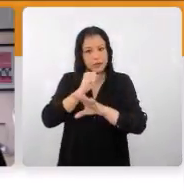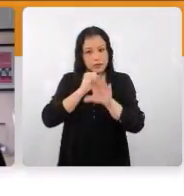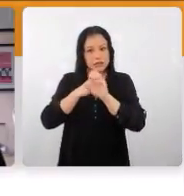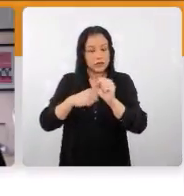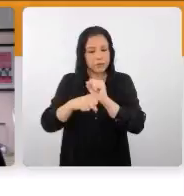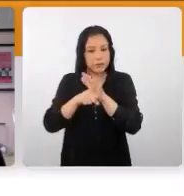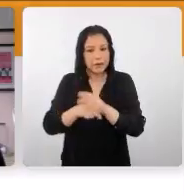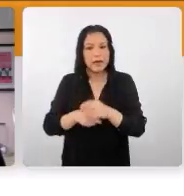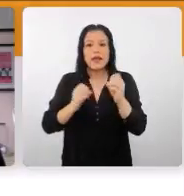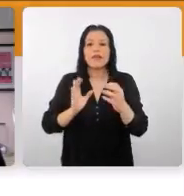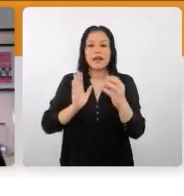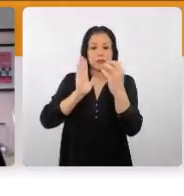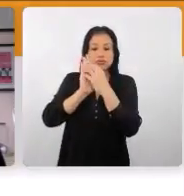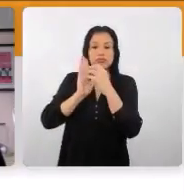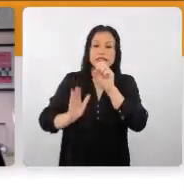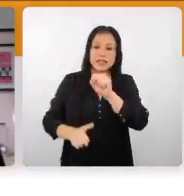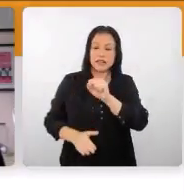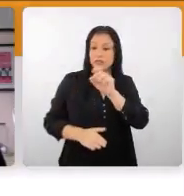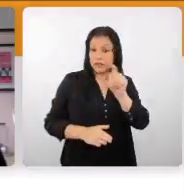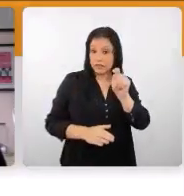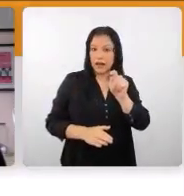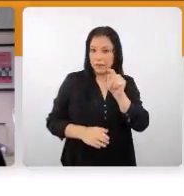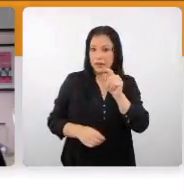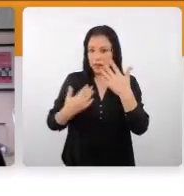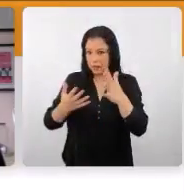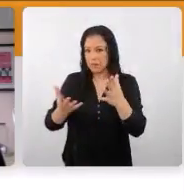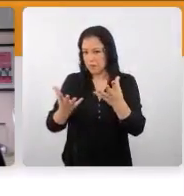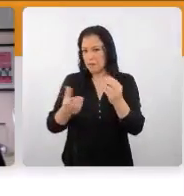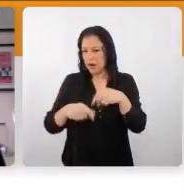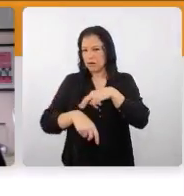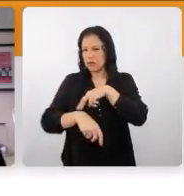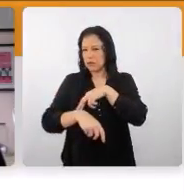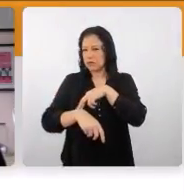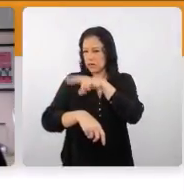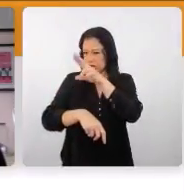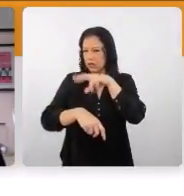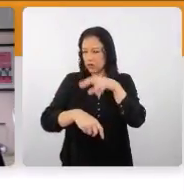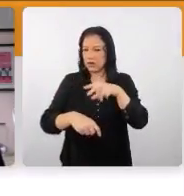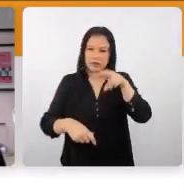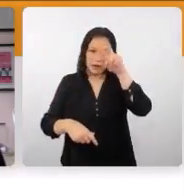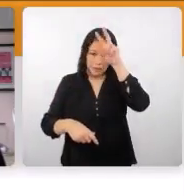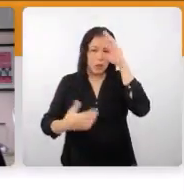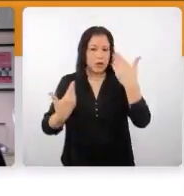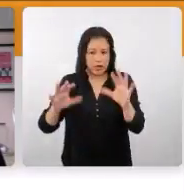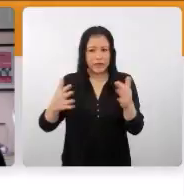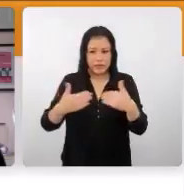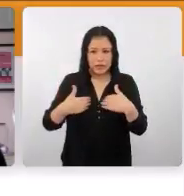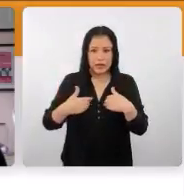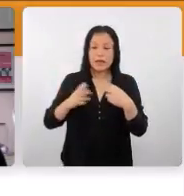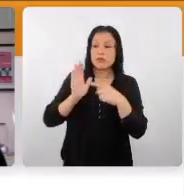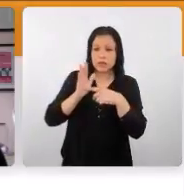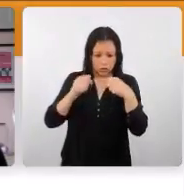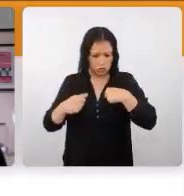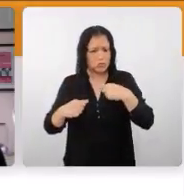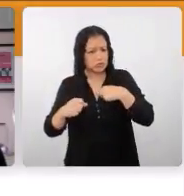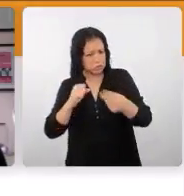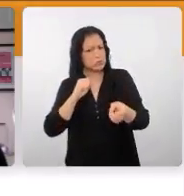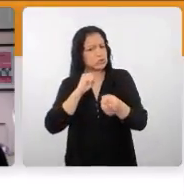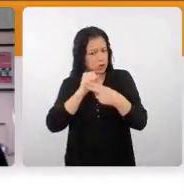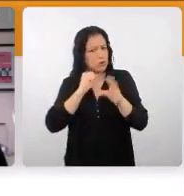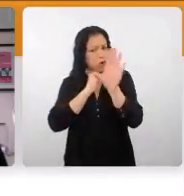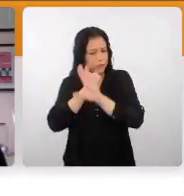espacio al sello Safe Travels que tenemos en la mayoría de las regiones de nuestro país, ¿no? Y mostrar que somos una opción segura. Y